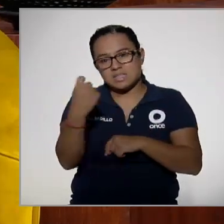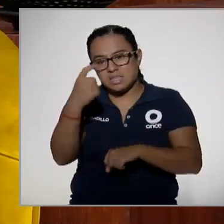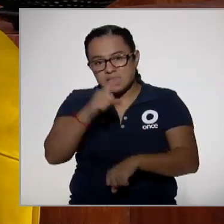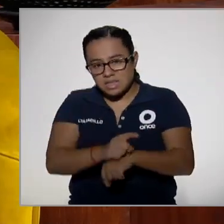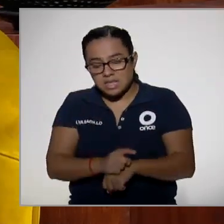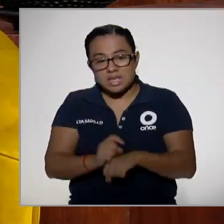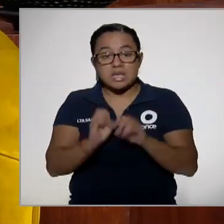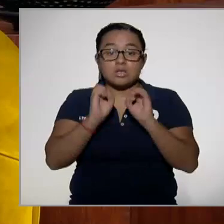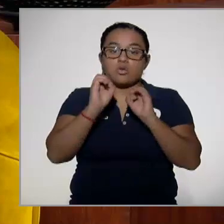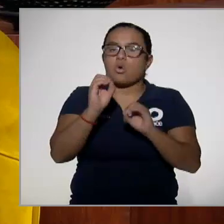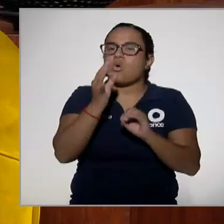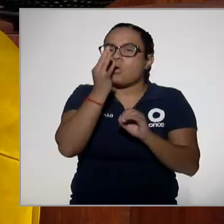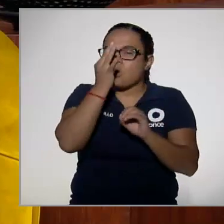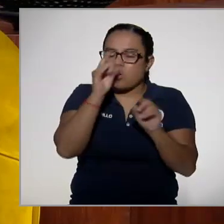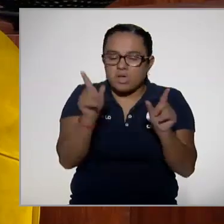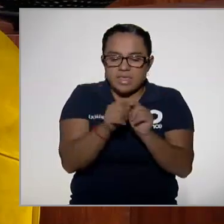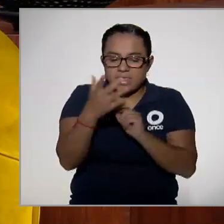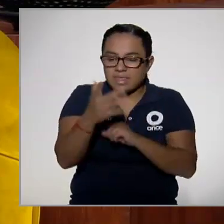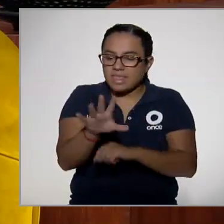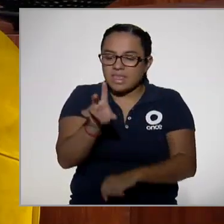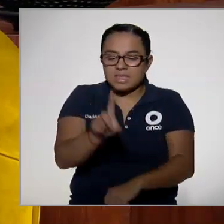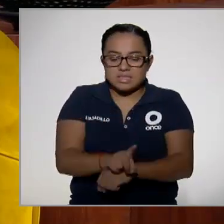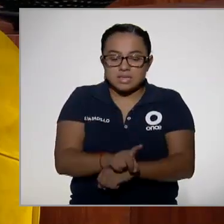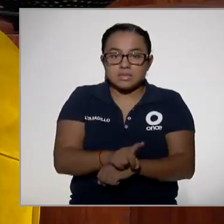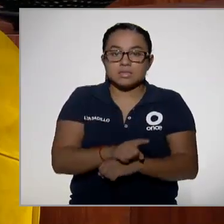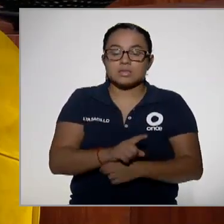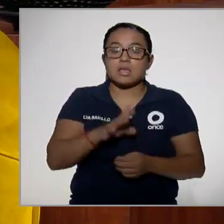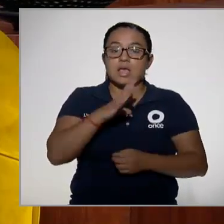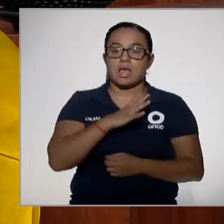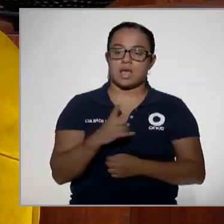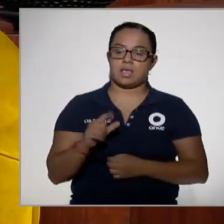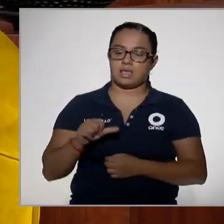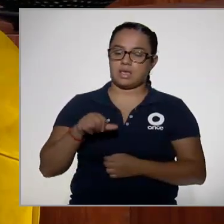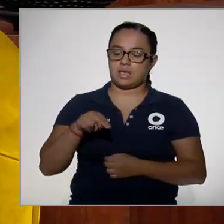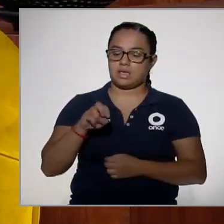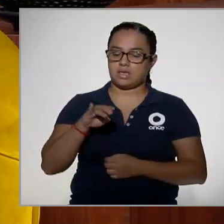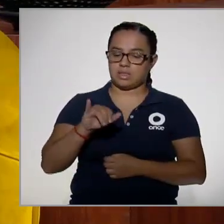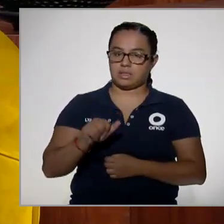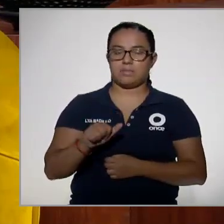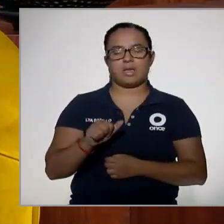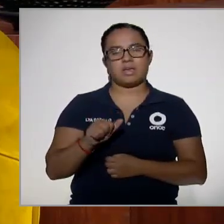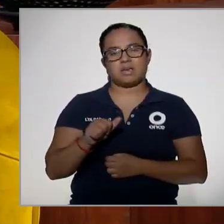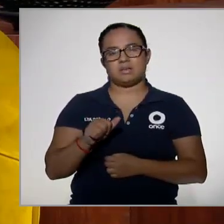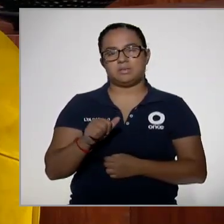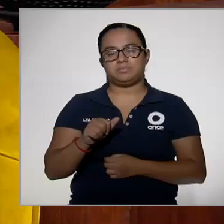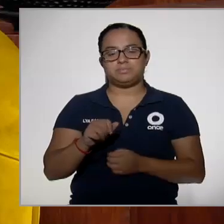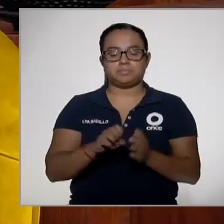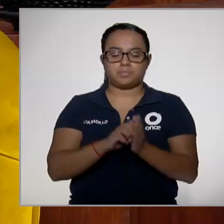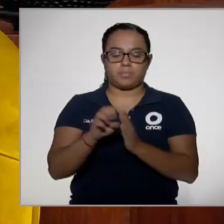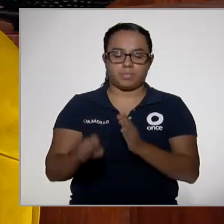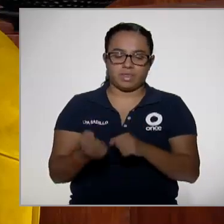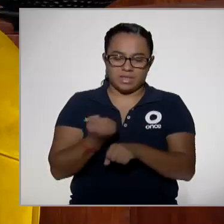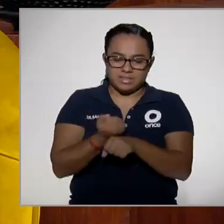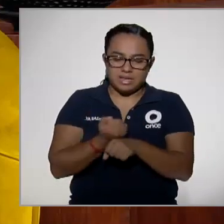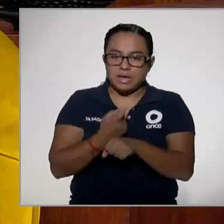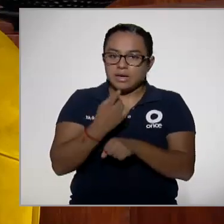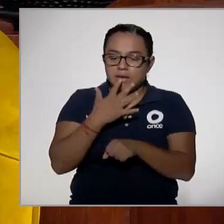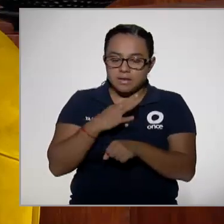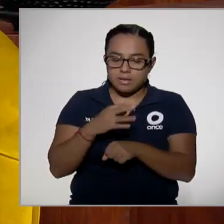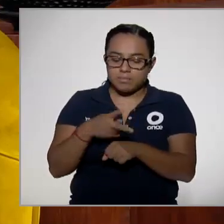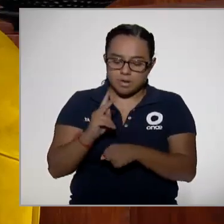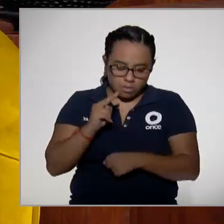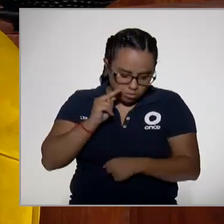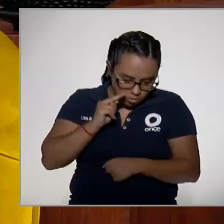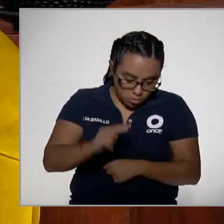hasta días no 10 días se produce una anemia que es alguna analogía como es un sangrado nada más que el sangrado es